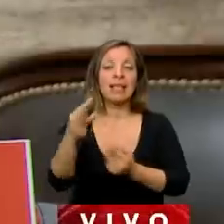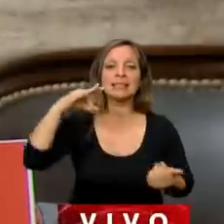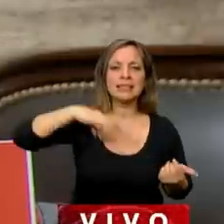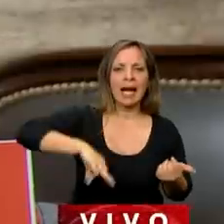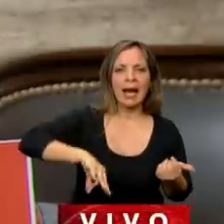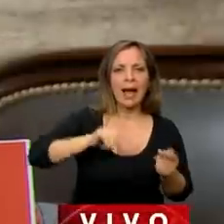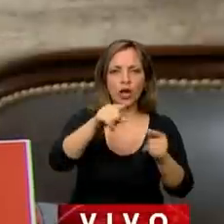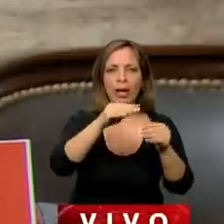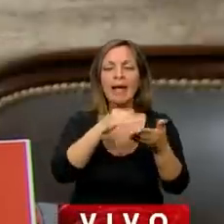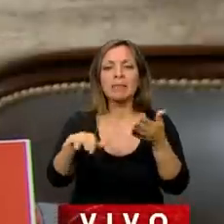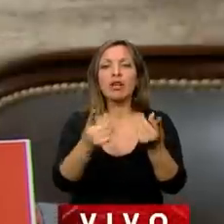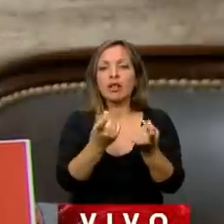costo de la canasta familiar,